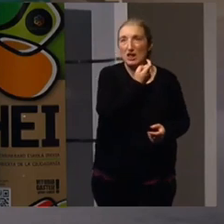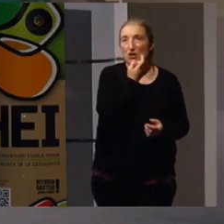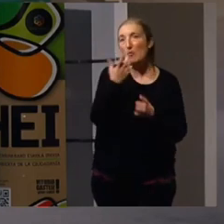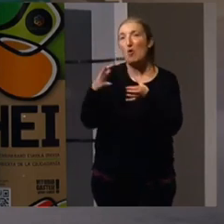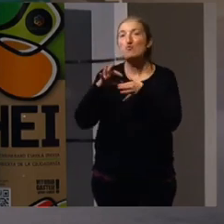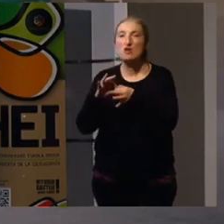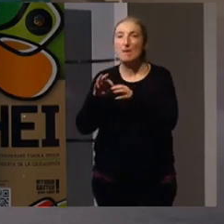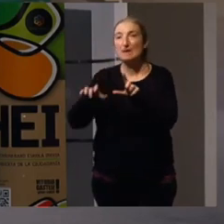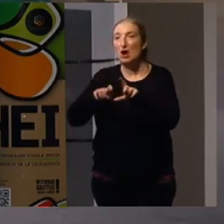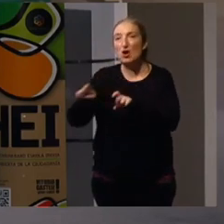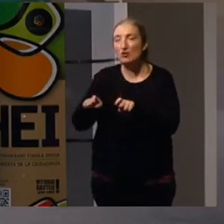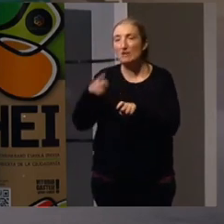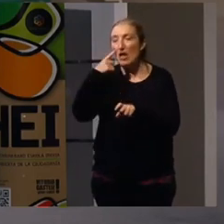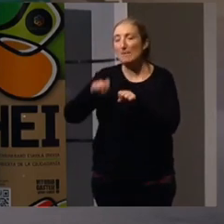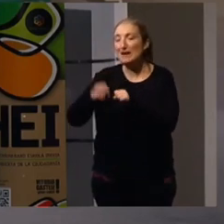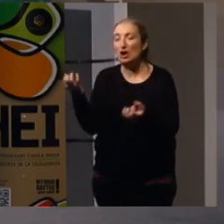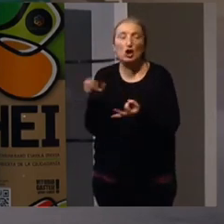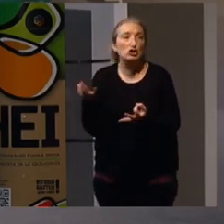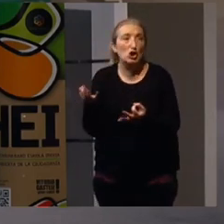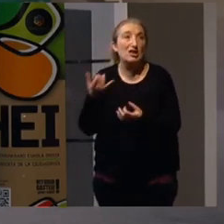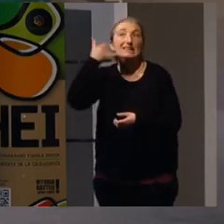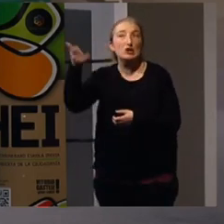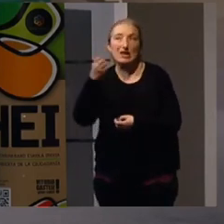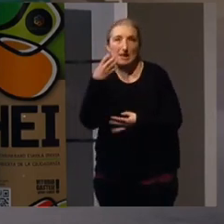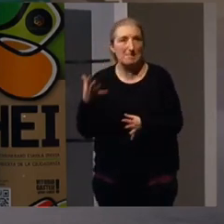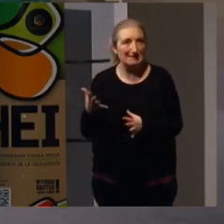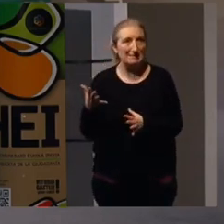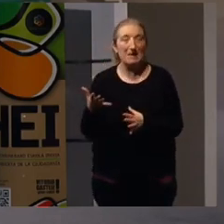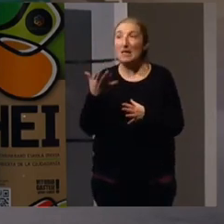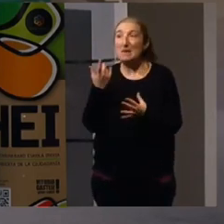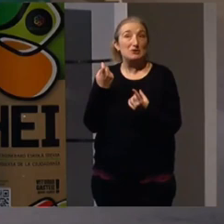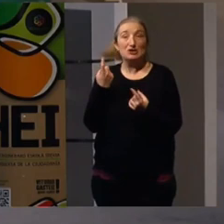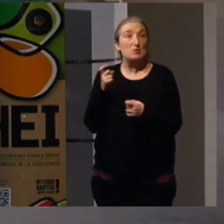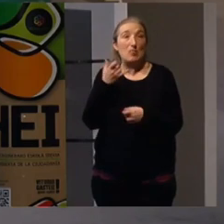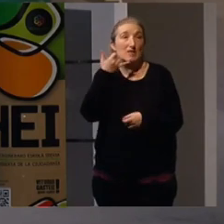informático que te explique que has roto esta vez. Que si le llamas bien y si no